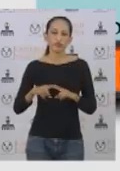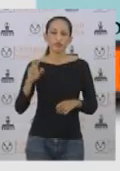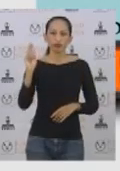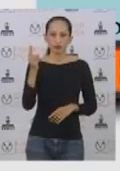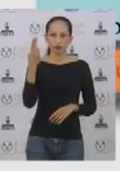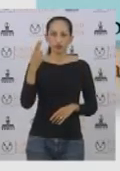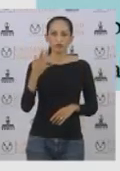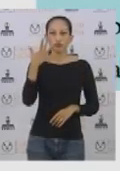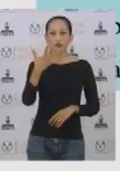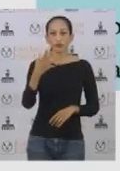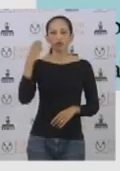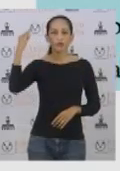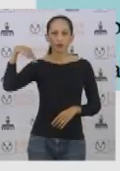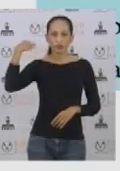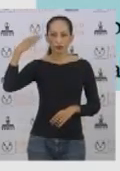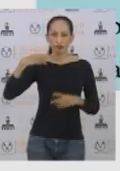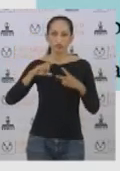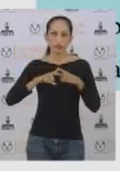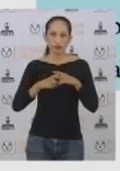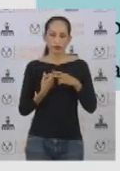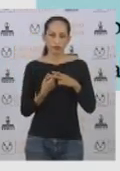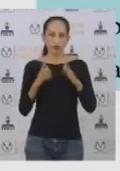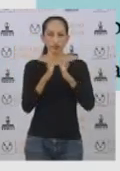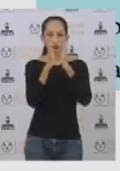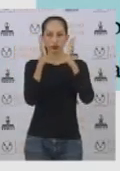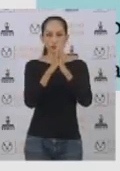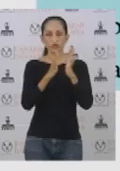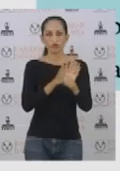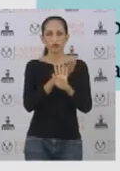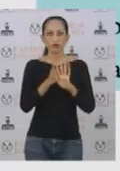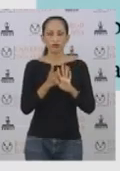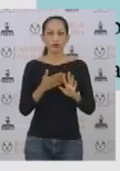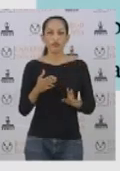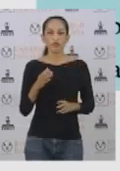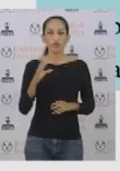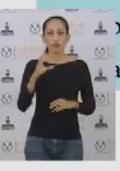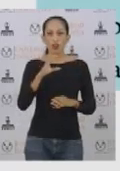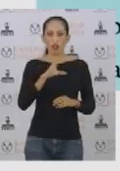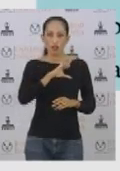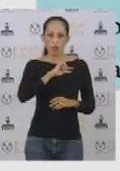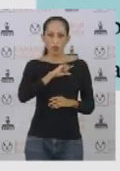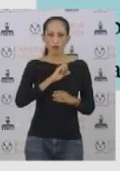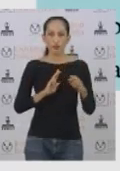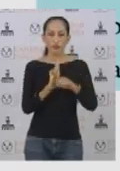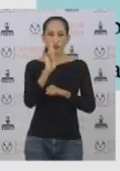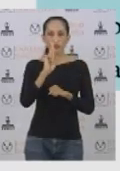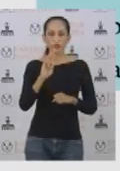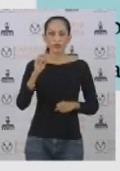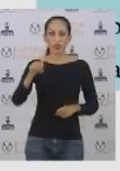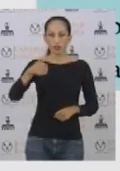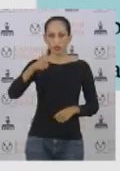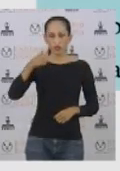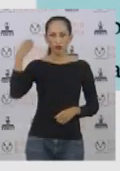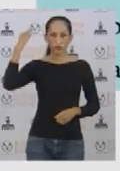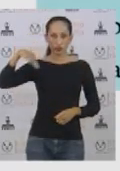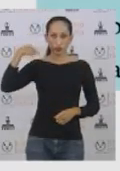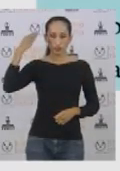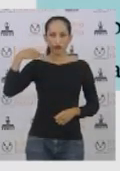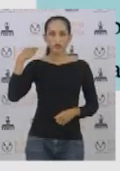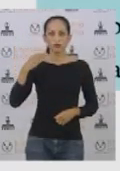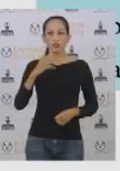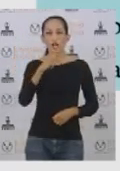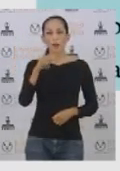Correcaminos UAT. El 5 de marzo inicia su participación contra Correcaminos Norte. El 11 de marzo estará viéndose